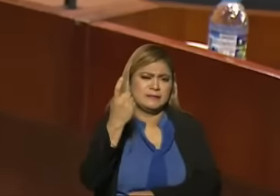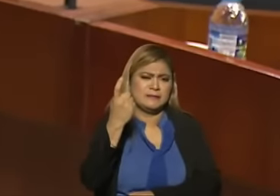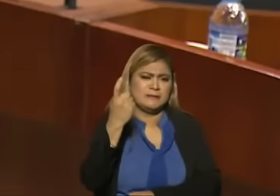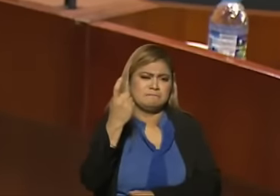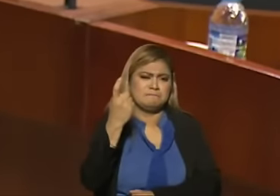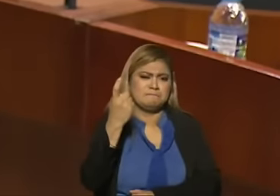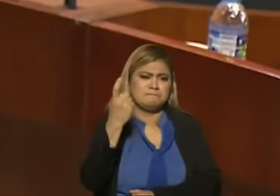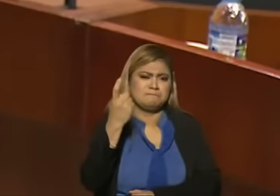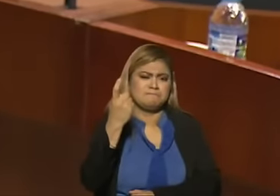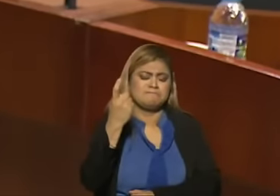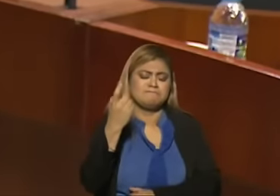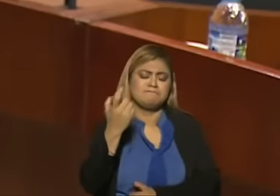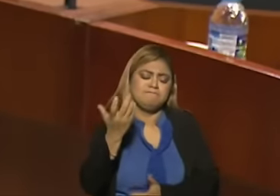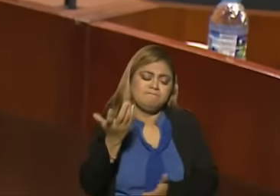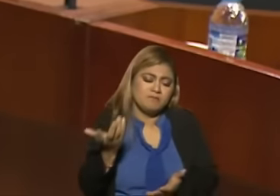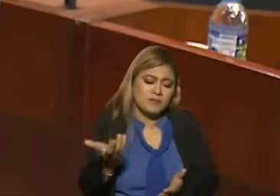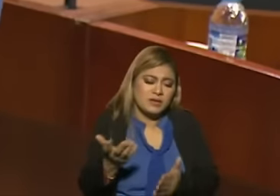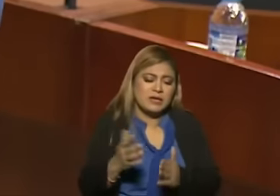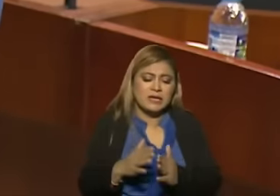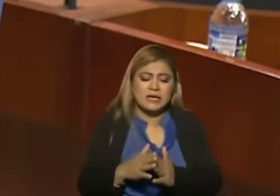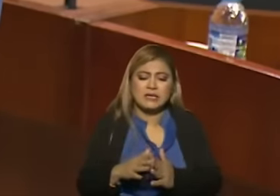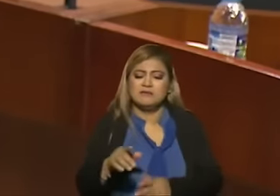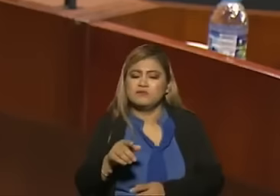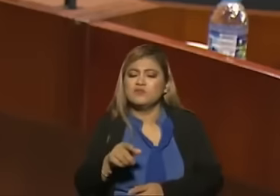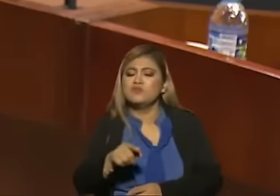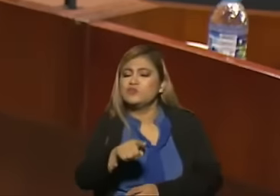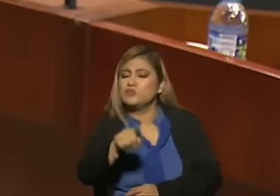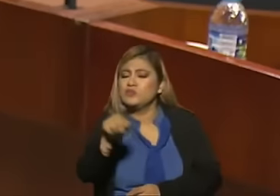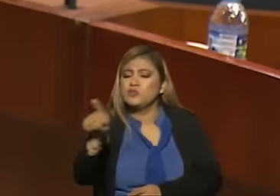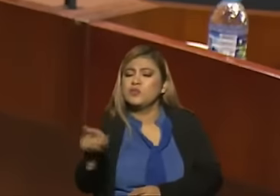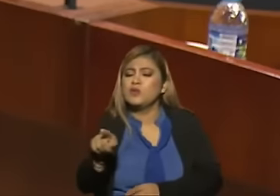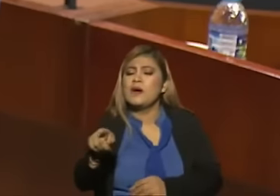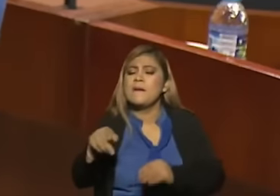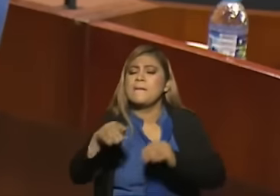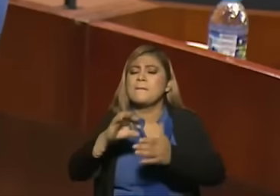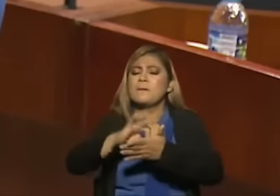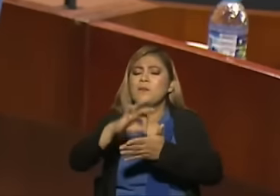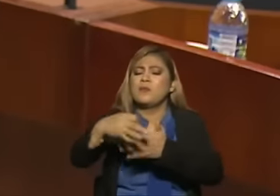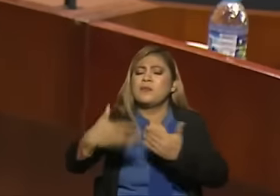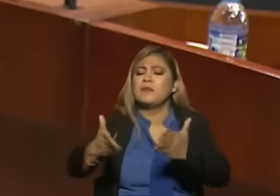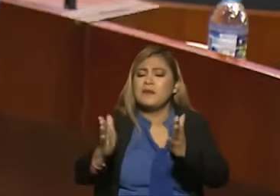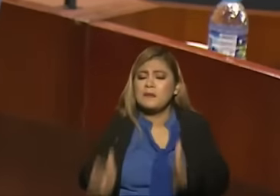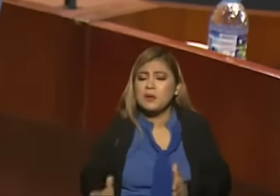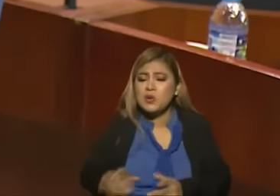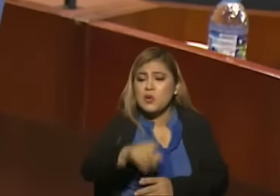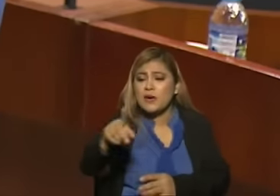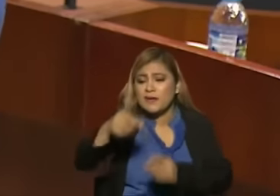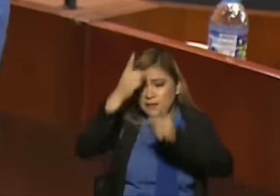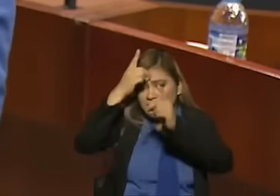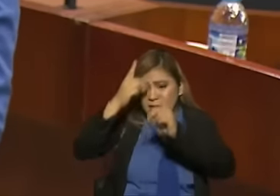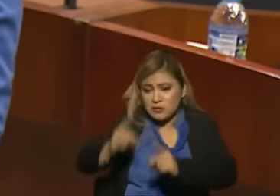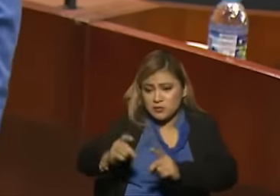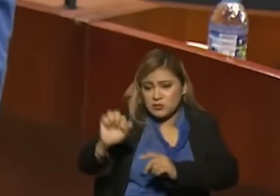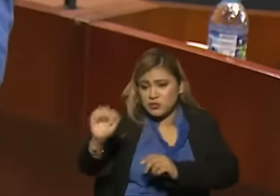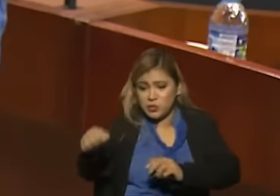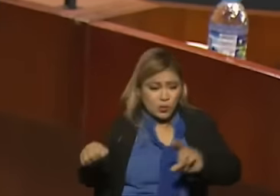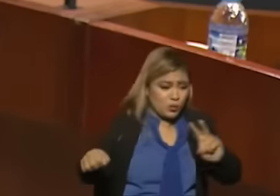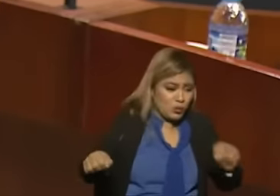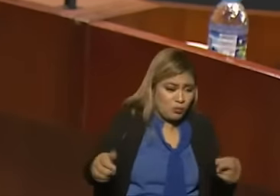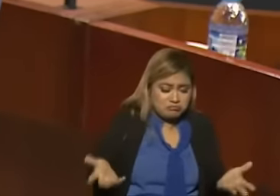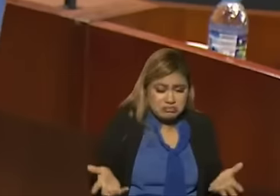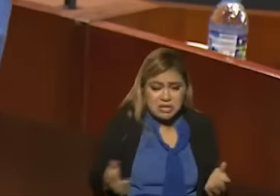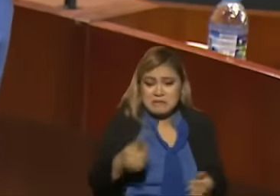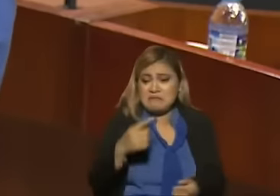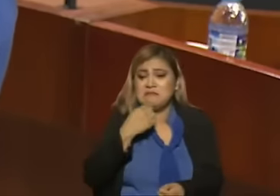dictador, permitirle a su pueblo que decida sobre su destino. Y hoy, no sé si hoy, pero al